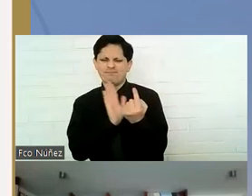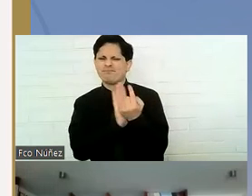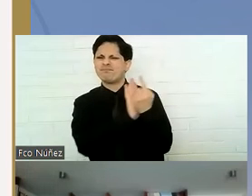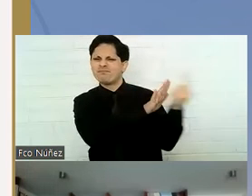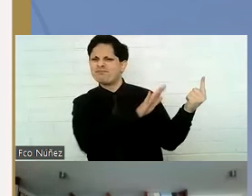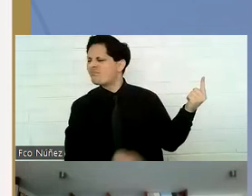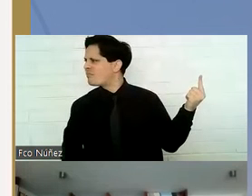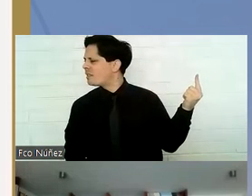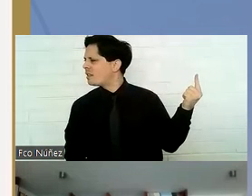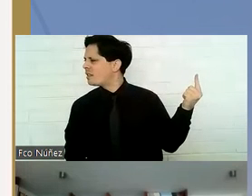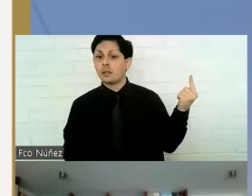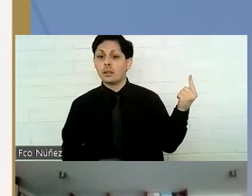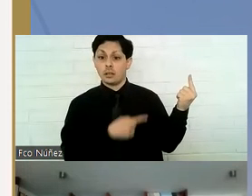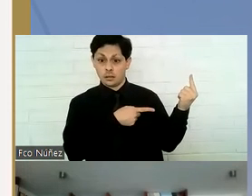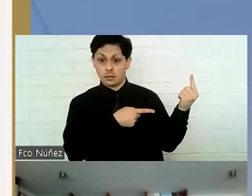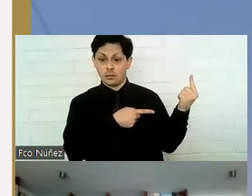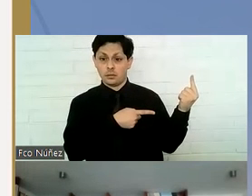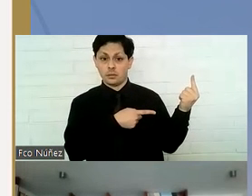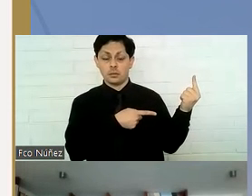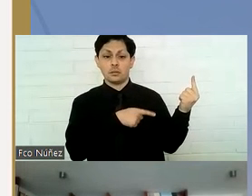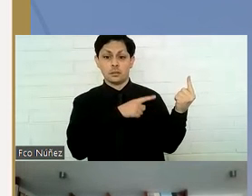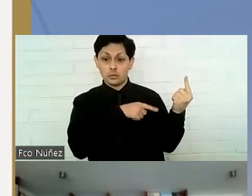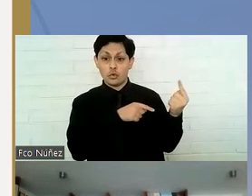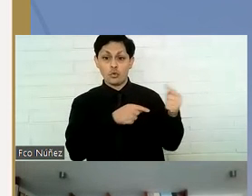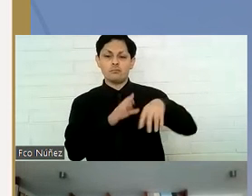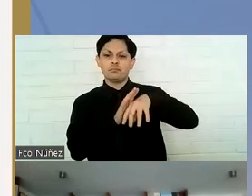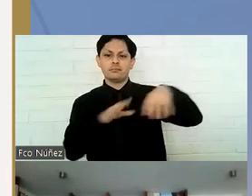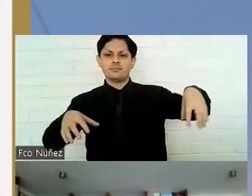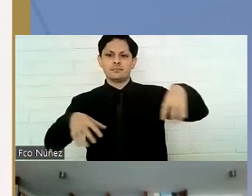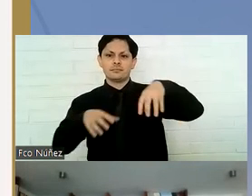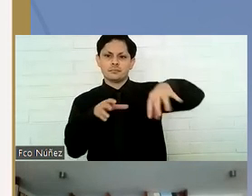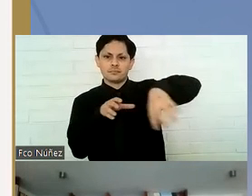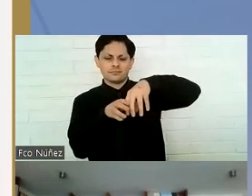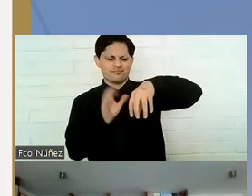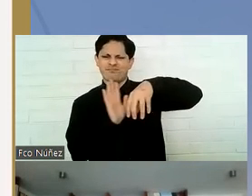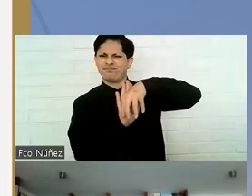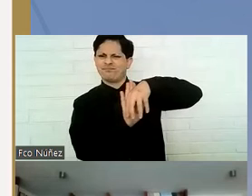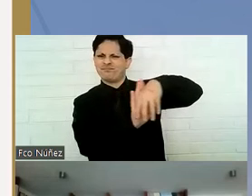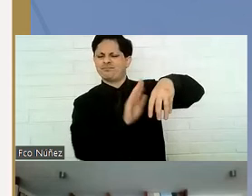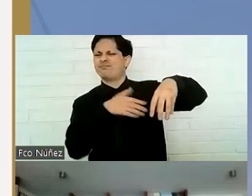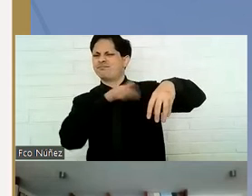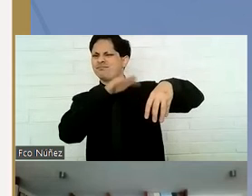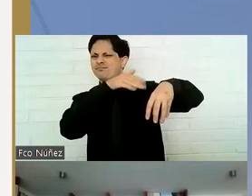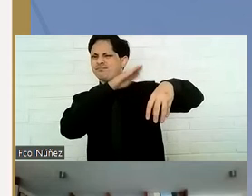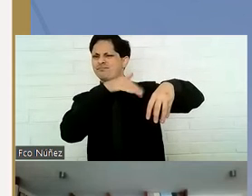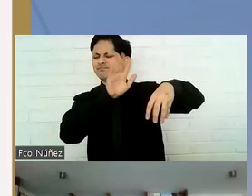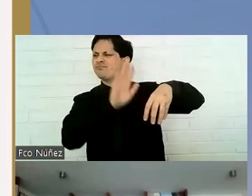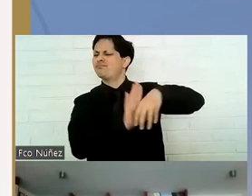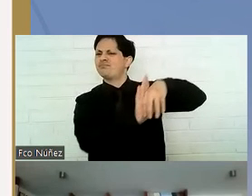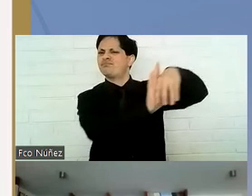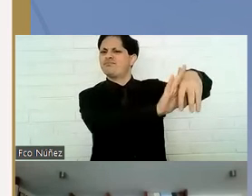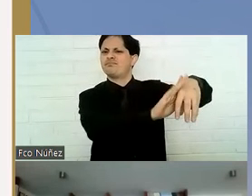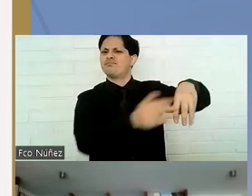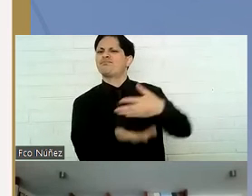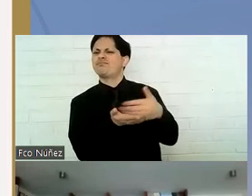fíjense ustedes cómo todos los grupos considerados en condición de vulnerabilidad no son más que los residuos